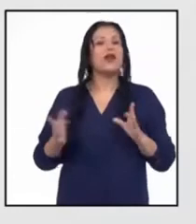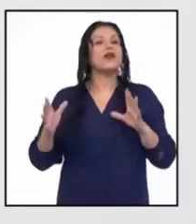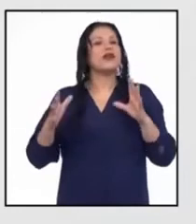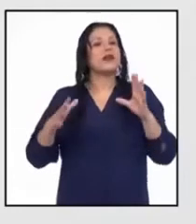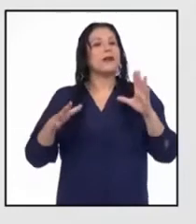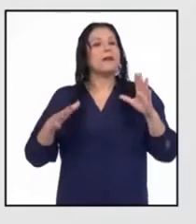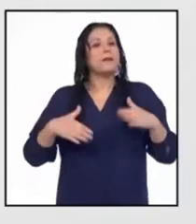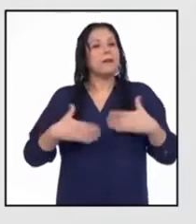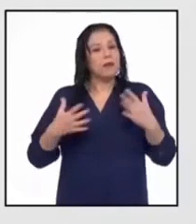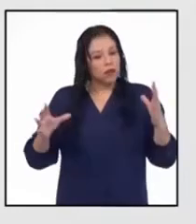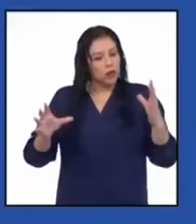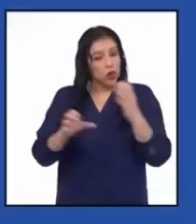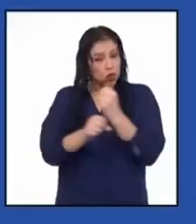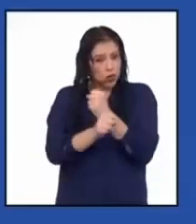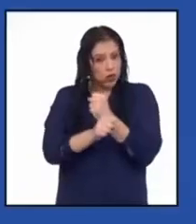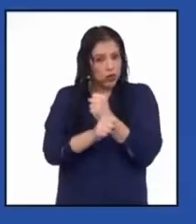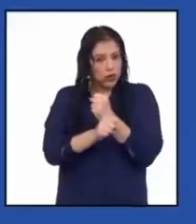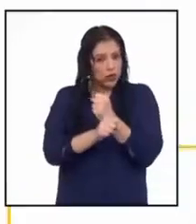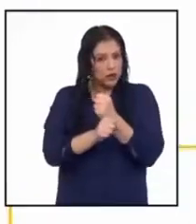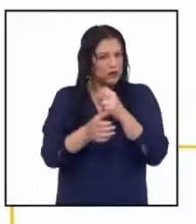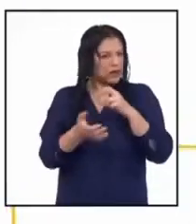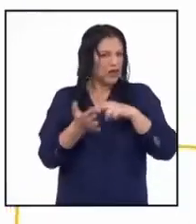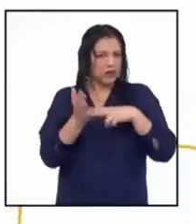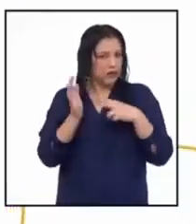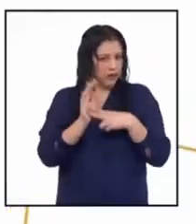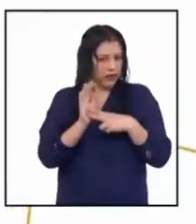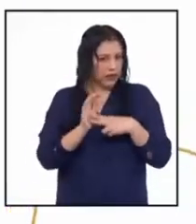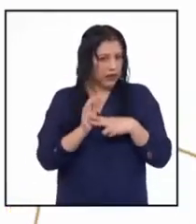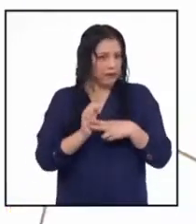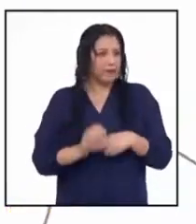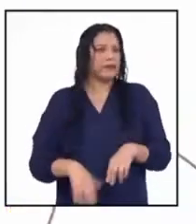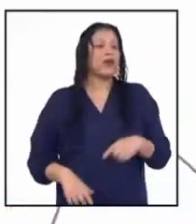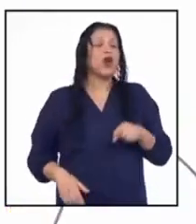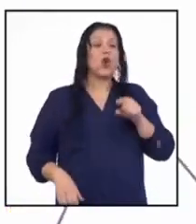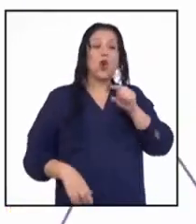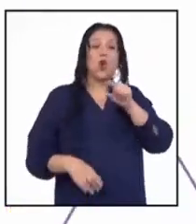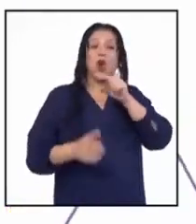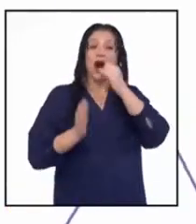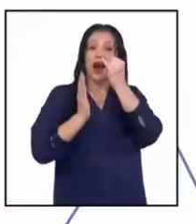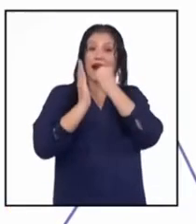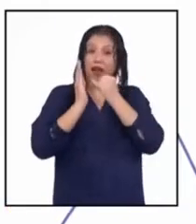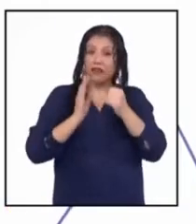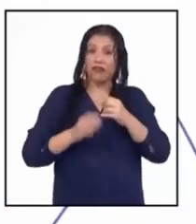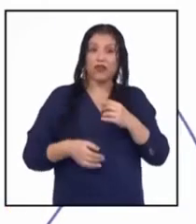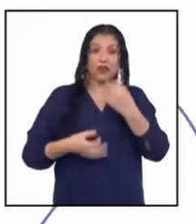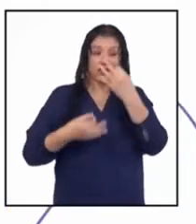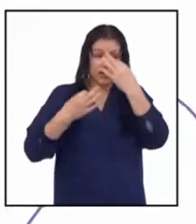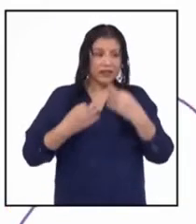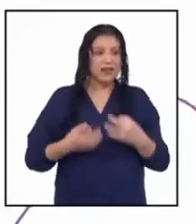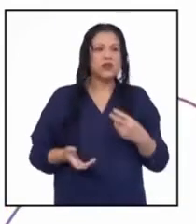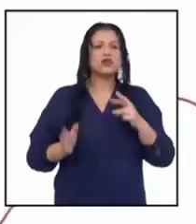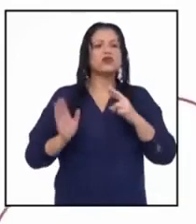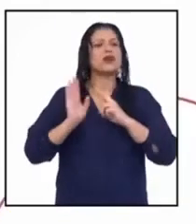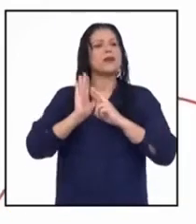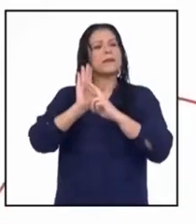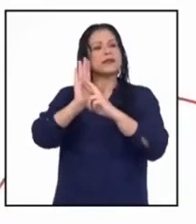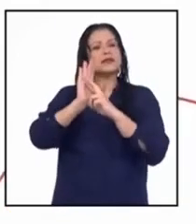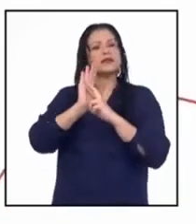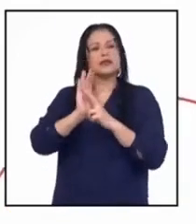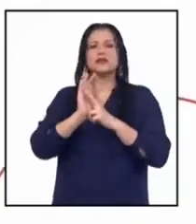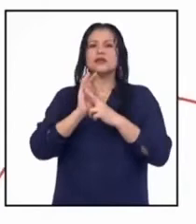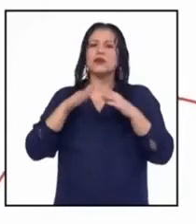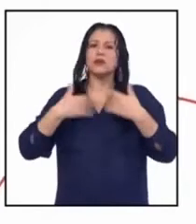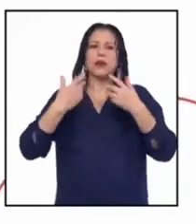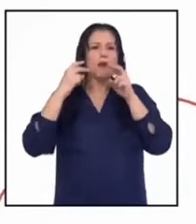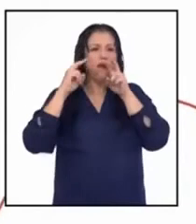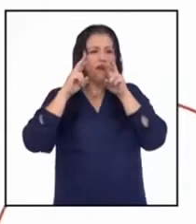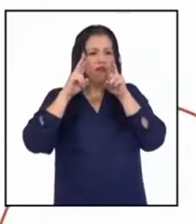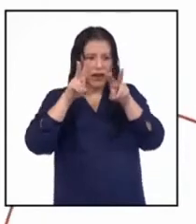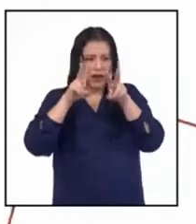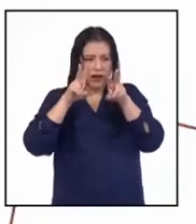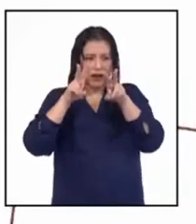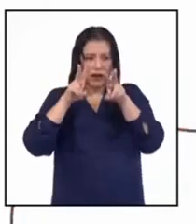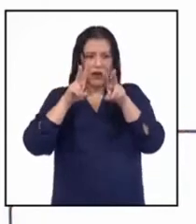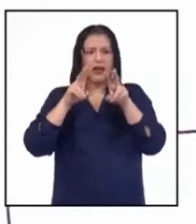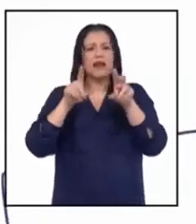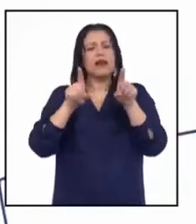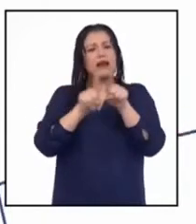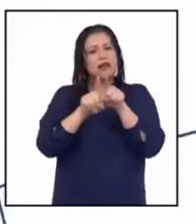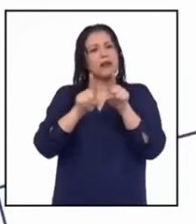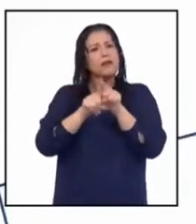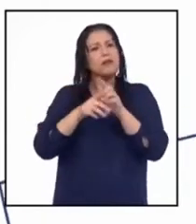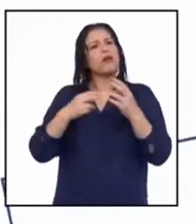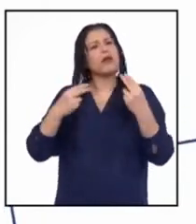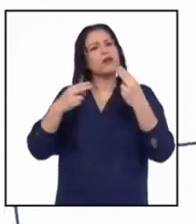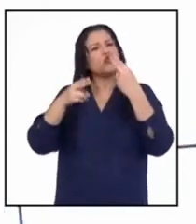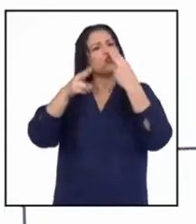conclusión, podemos decir que gráfico estadístico es una representación visual que también